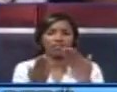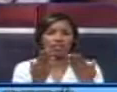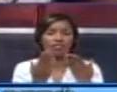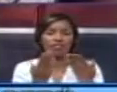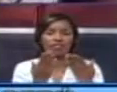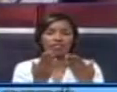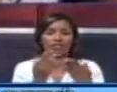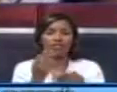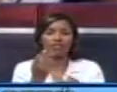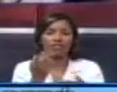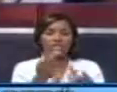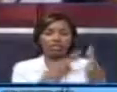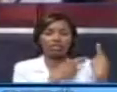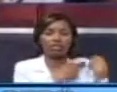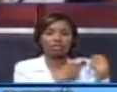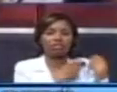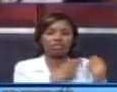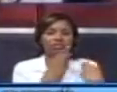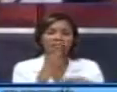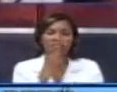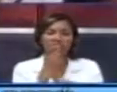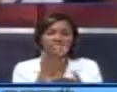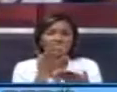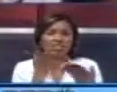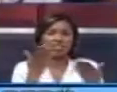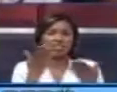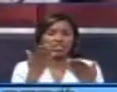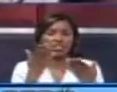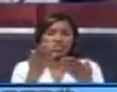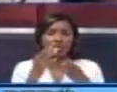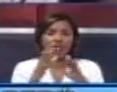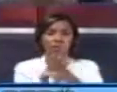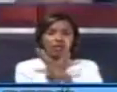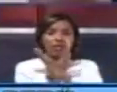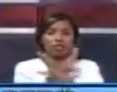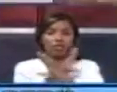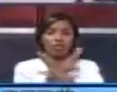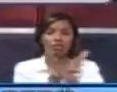una u otra forma de responsabilidad? ¿El portero? ¿El carpintero?